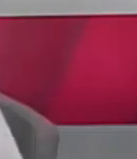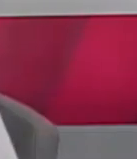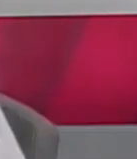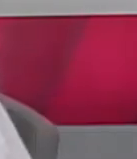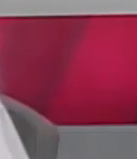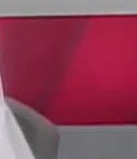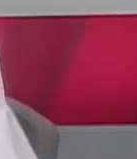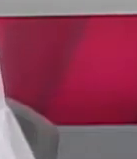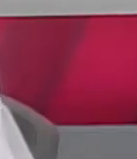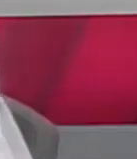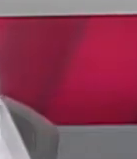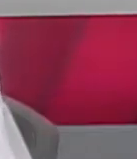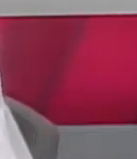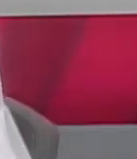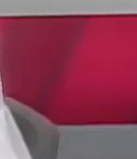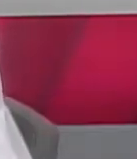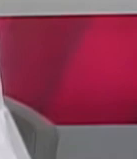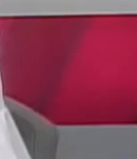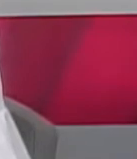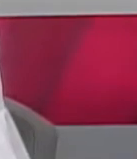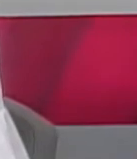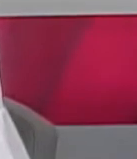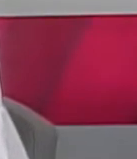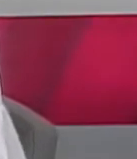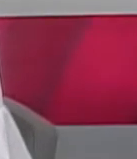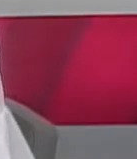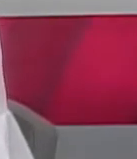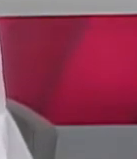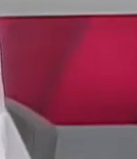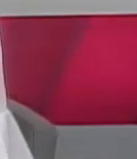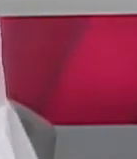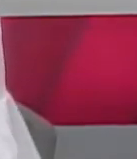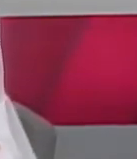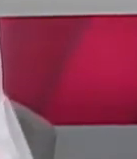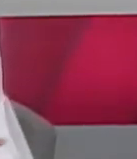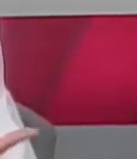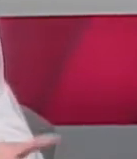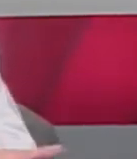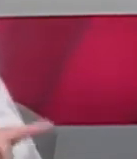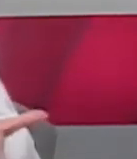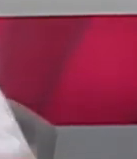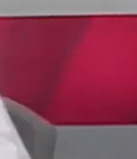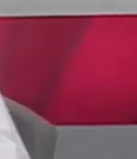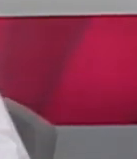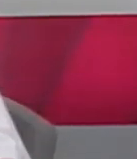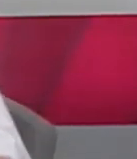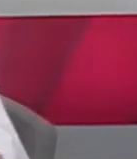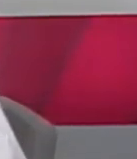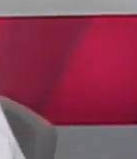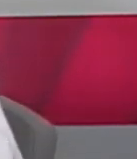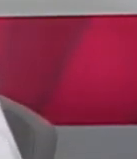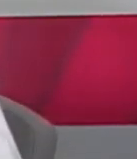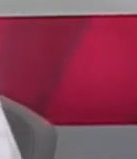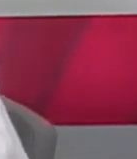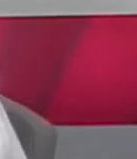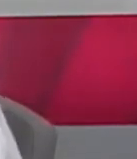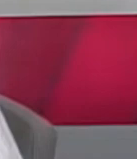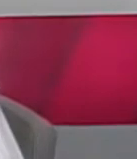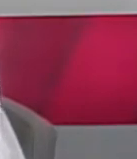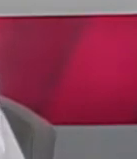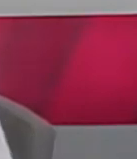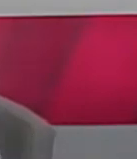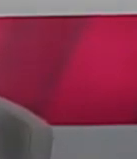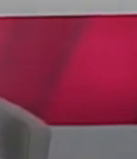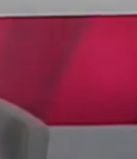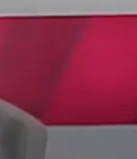su familia y quienes en ocasiones sufren una serie de carencias. ¿Por qué? Por falta de recursos. Por eso, el Grupo Ortiz